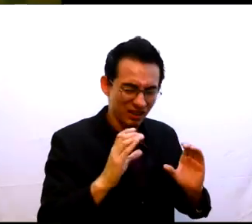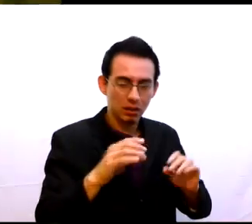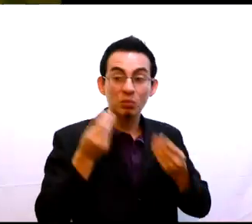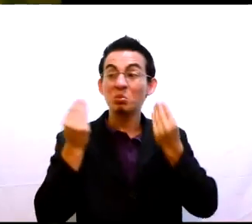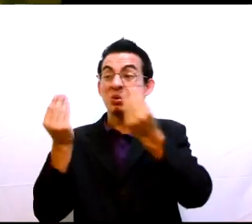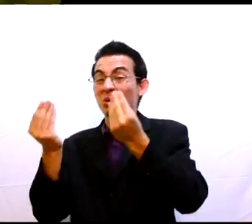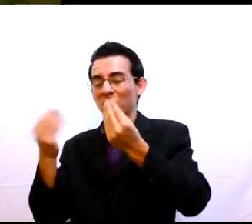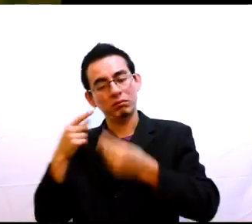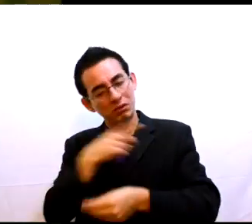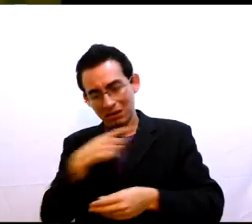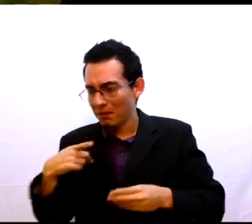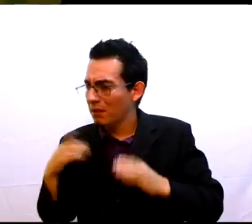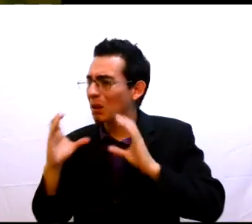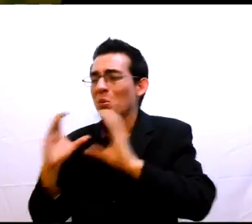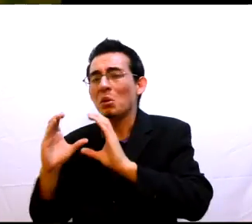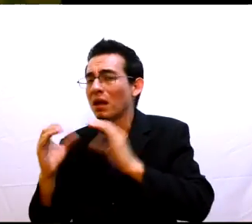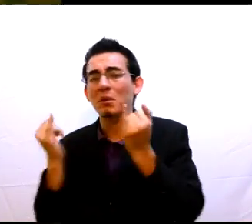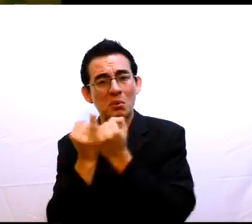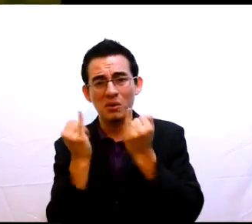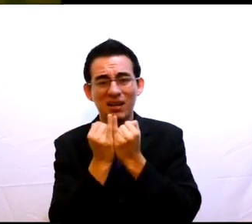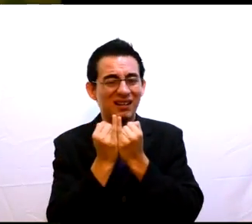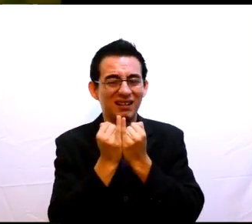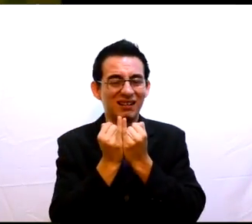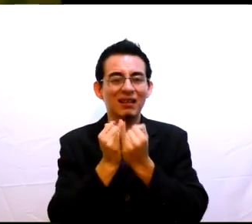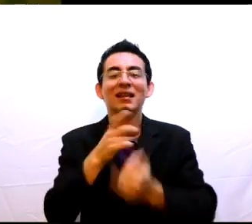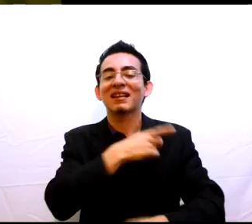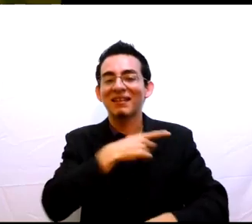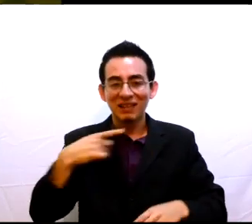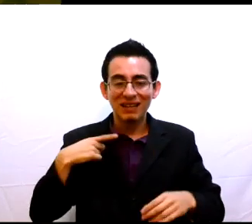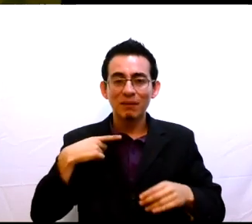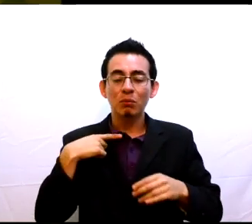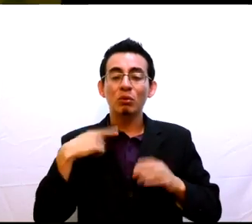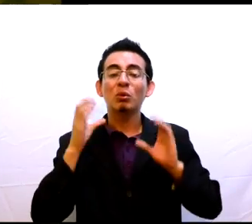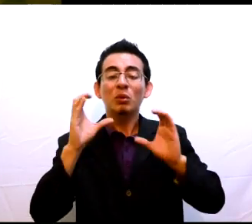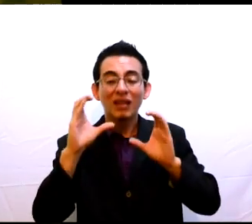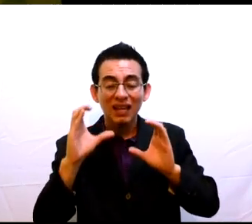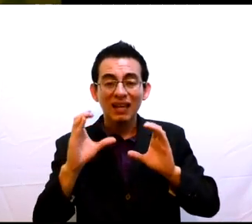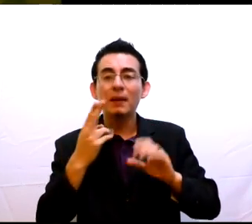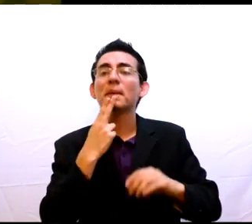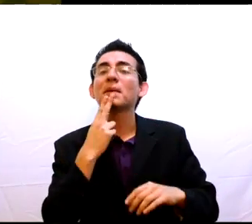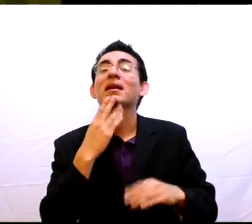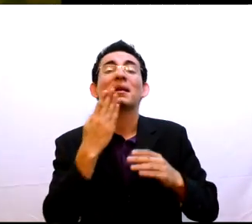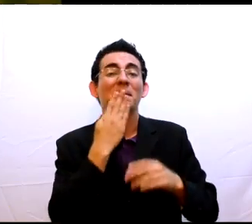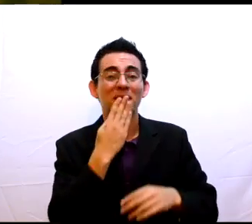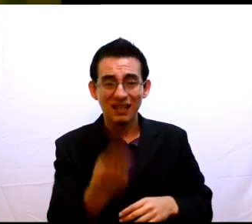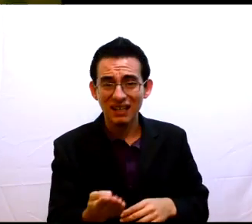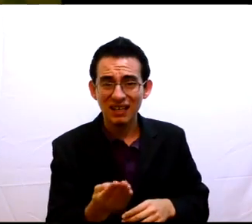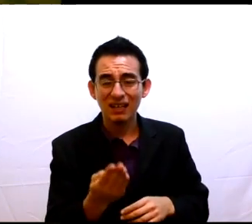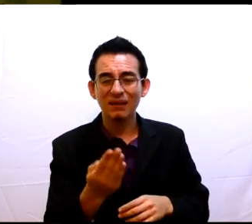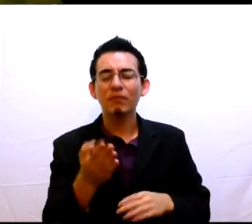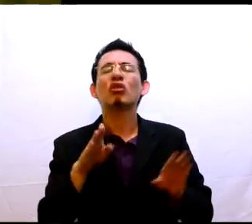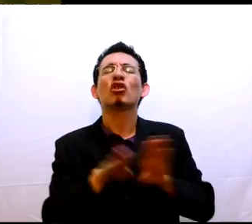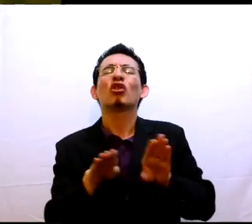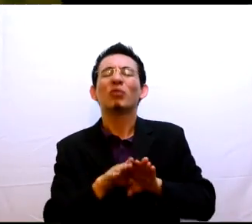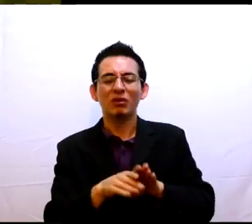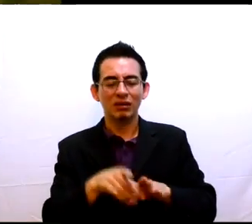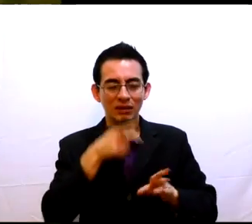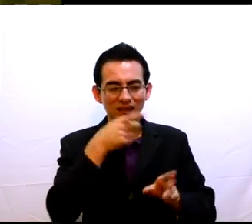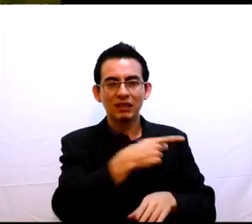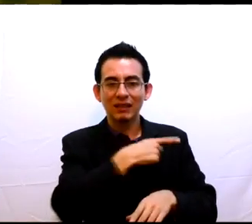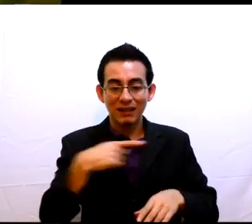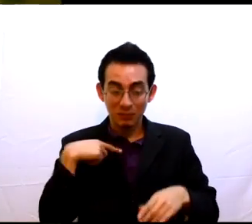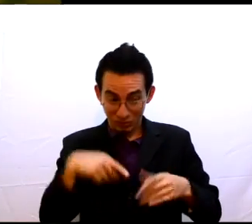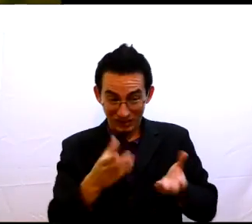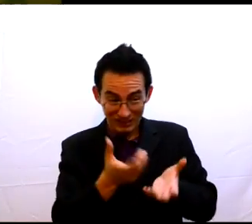tú hayas recibido de dios que lo usemos bien como haciendo tesoros en el cielo